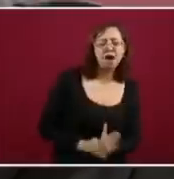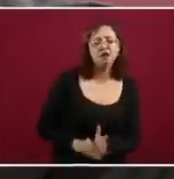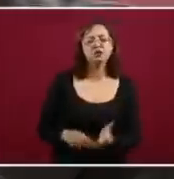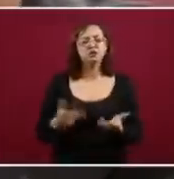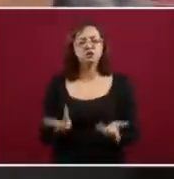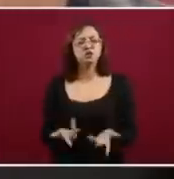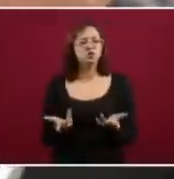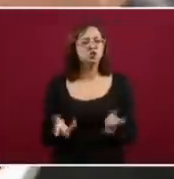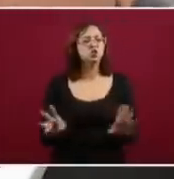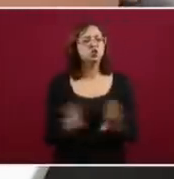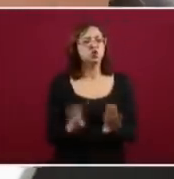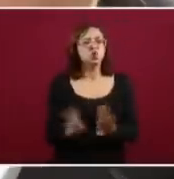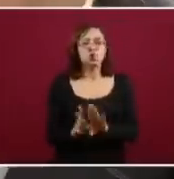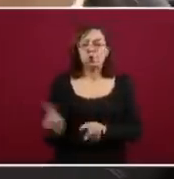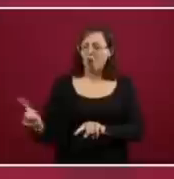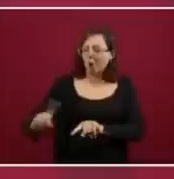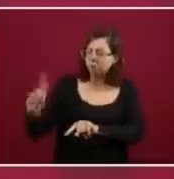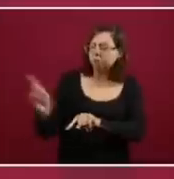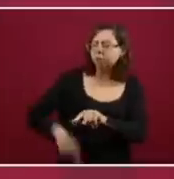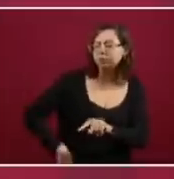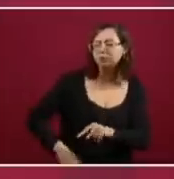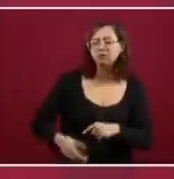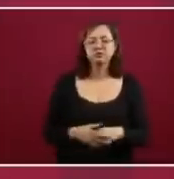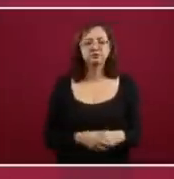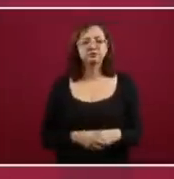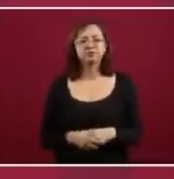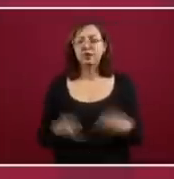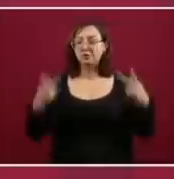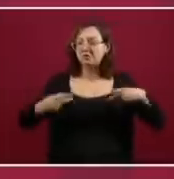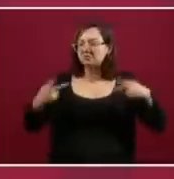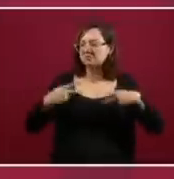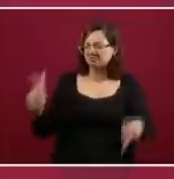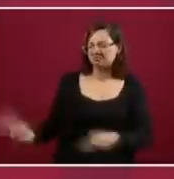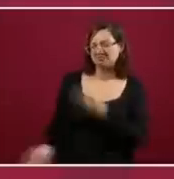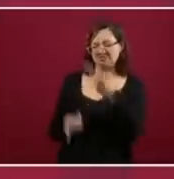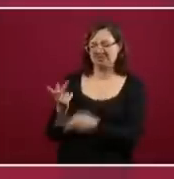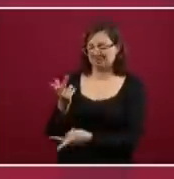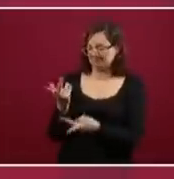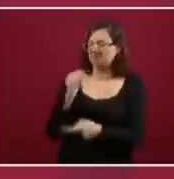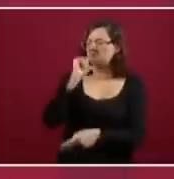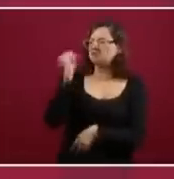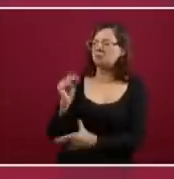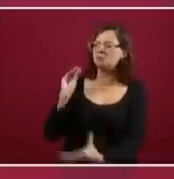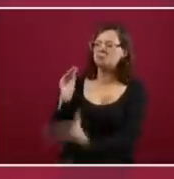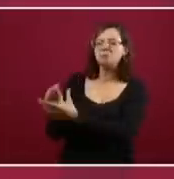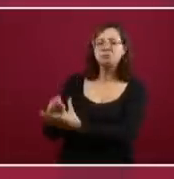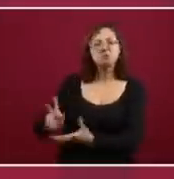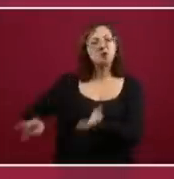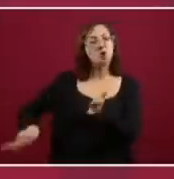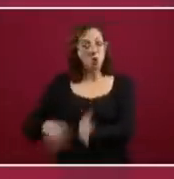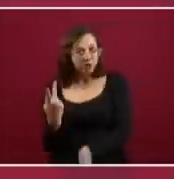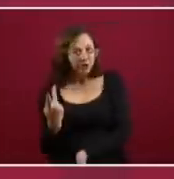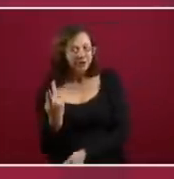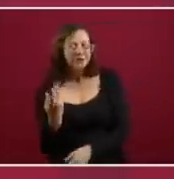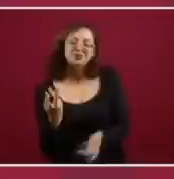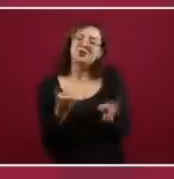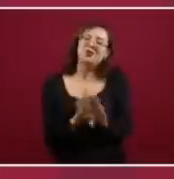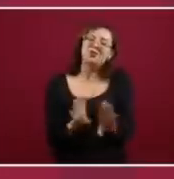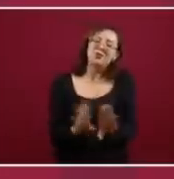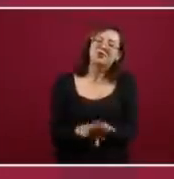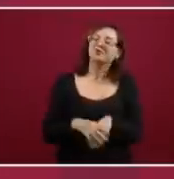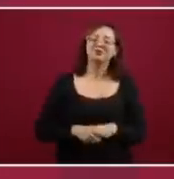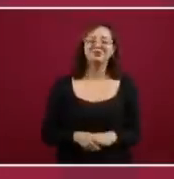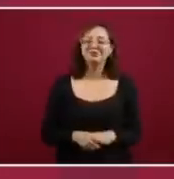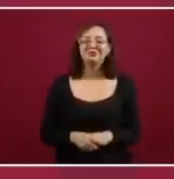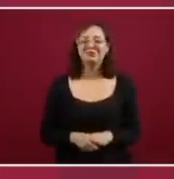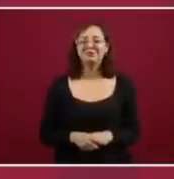como le van a hacer para que no haya consultas ciudadanas como lo van a hacer para volver